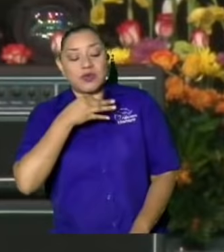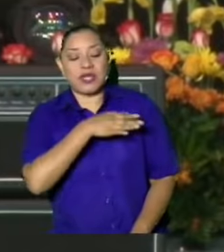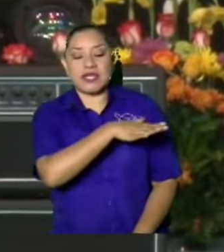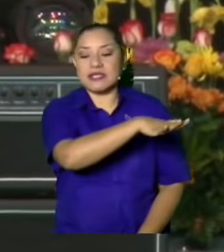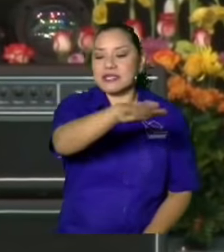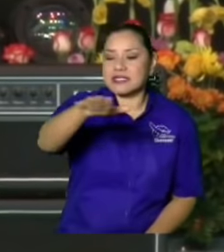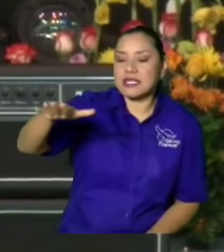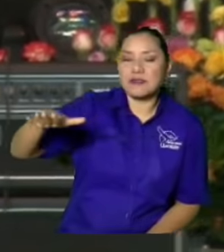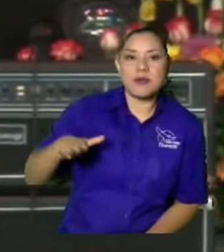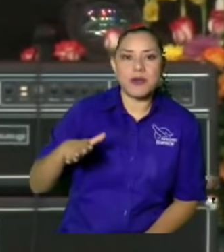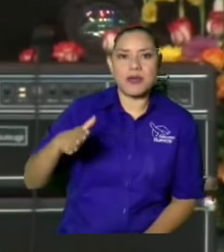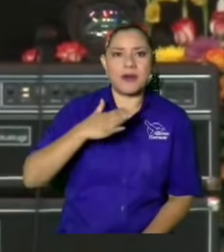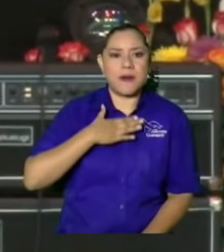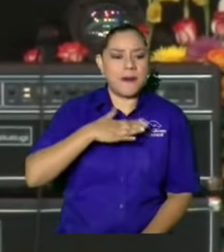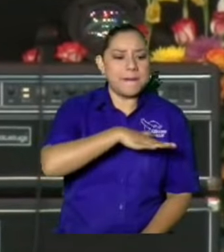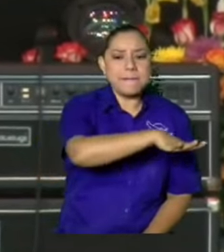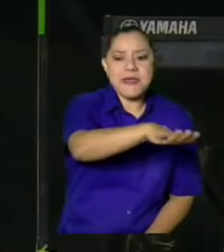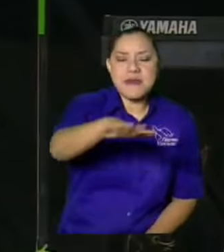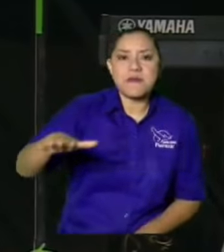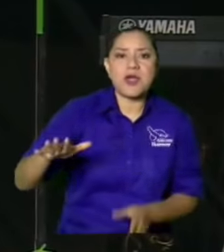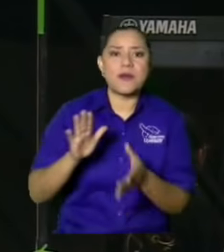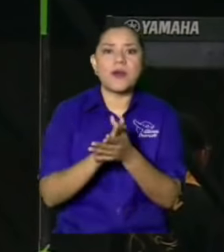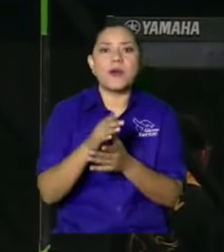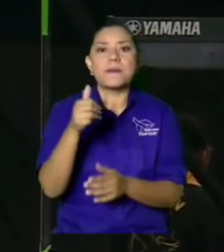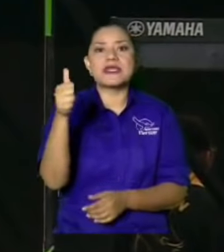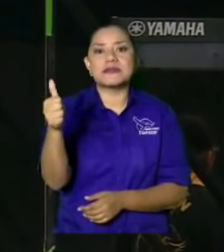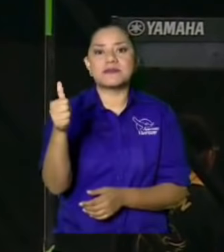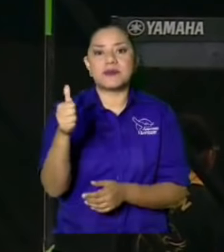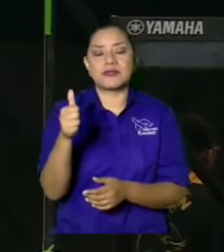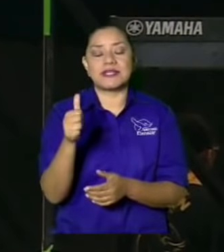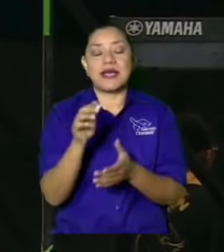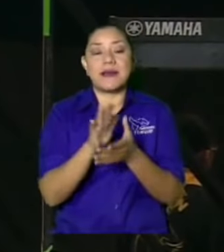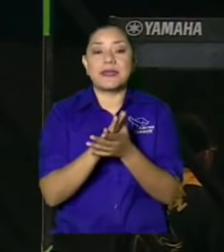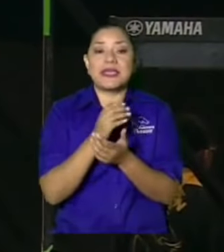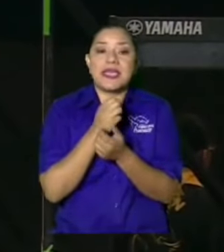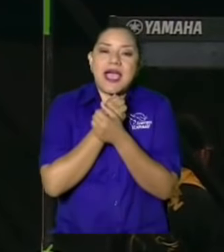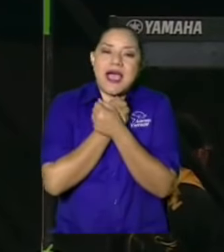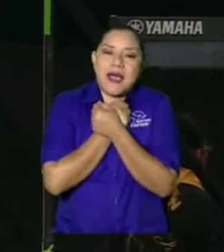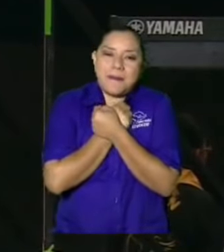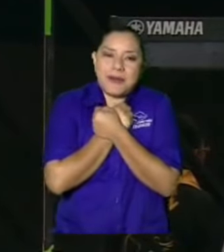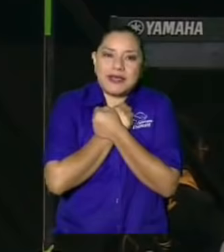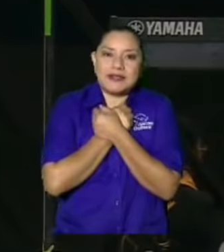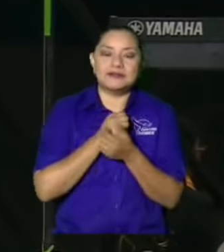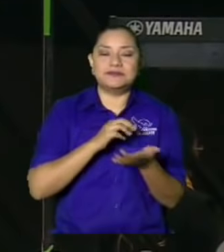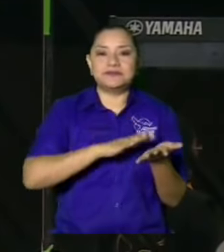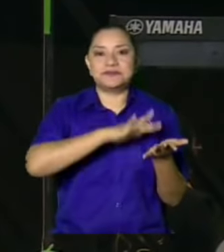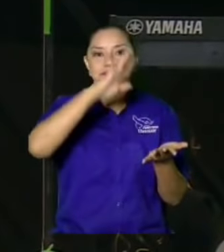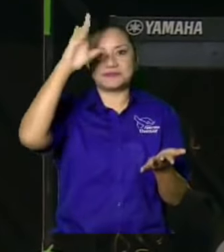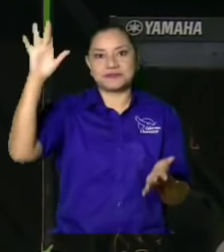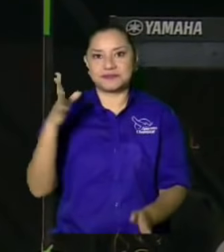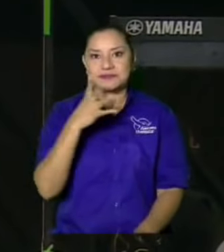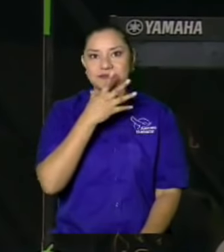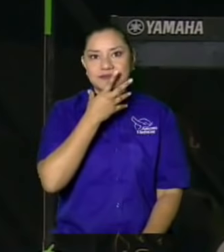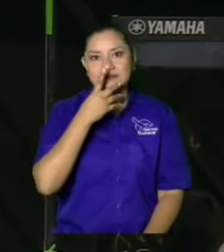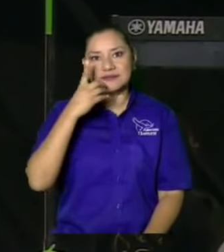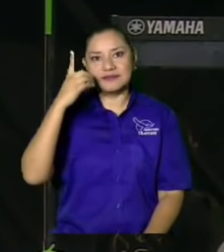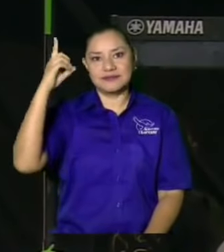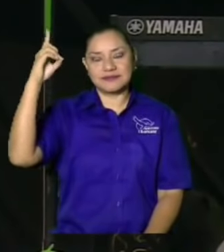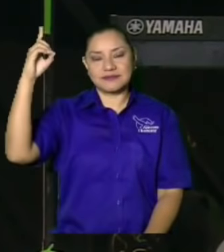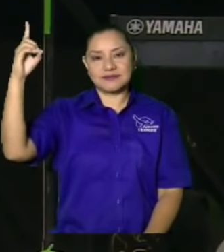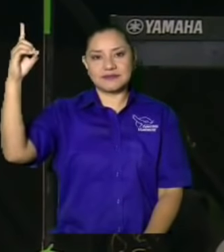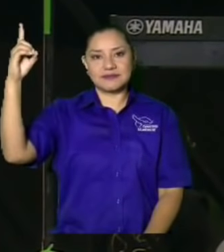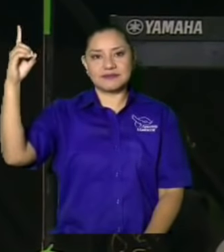mi pueblo, mi pueblo, es mi esposa, es mi amada. Le da gloria a Dios. Voy a saltarme aquí unos